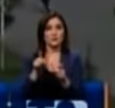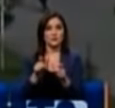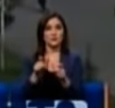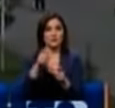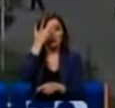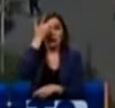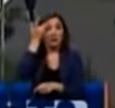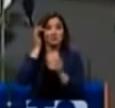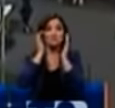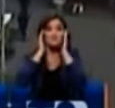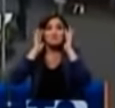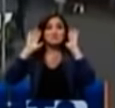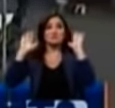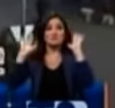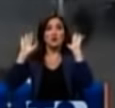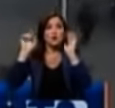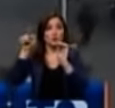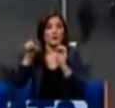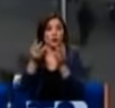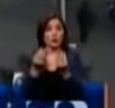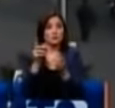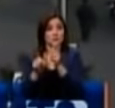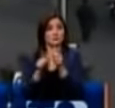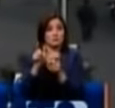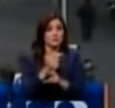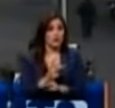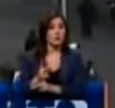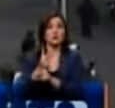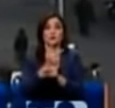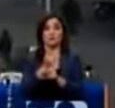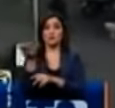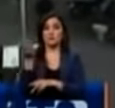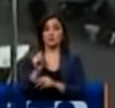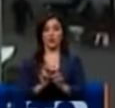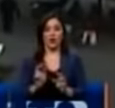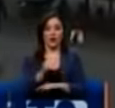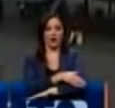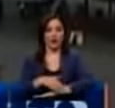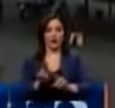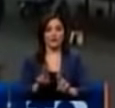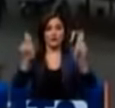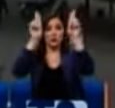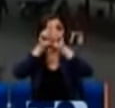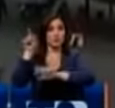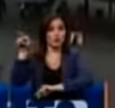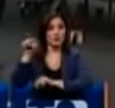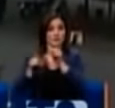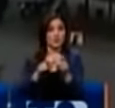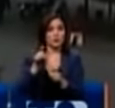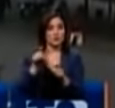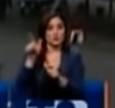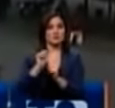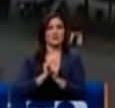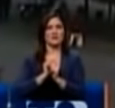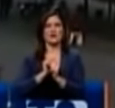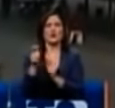la circulación es precisamente en la avenida Naciones Unidas, ¿verdad? Donde está esta aglomeración, donde está la Agencia